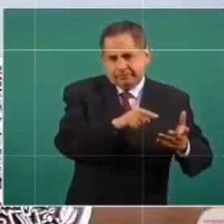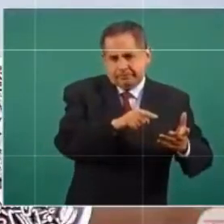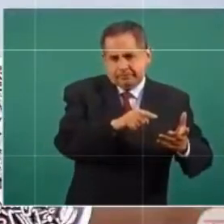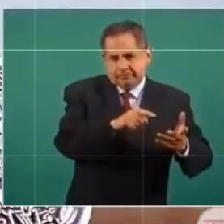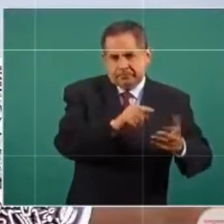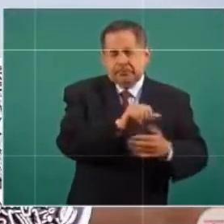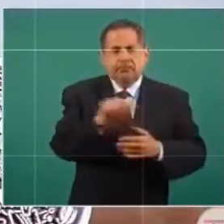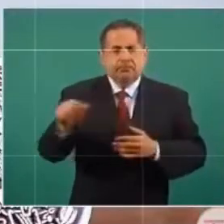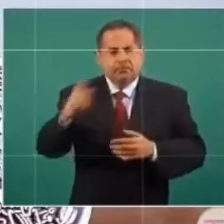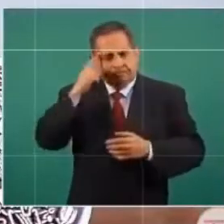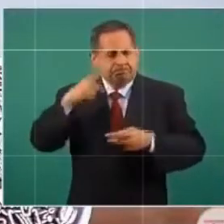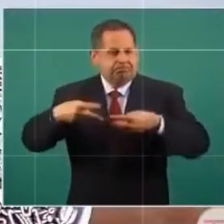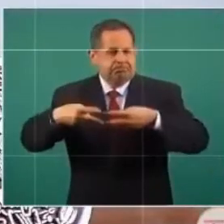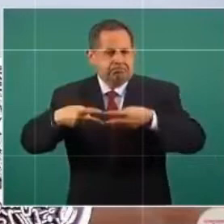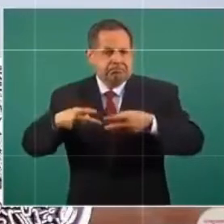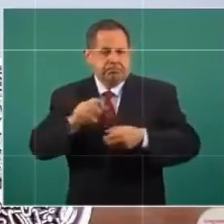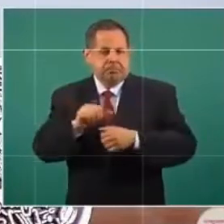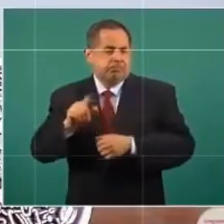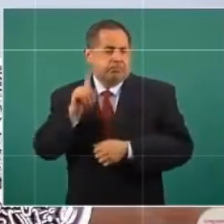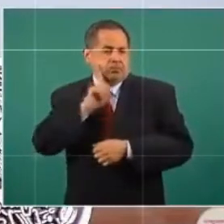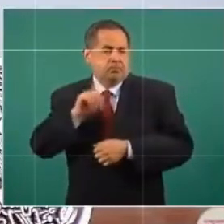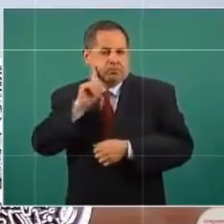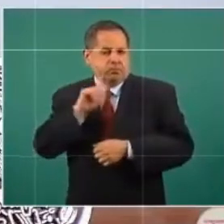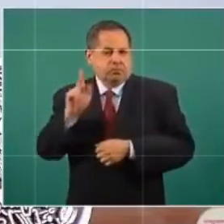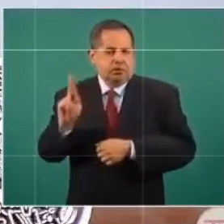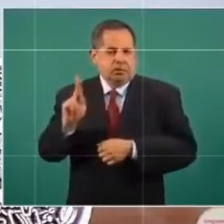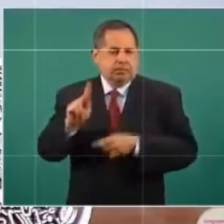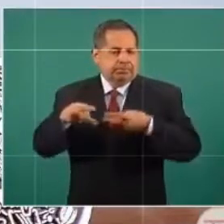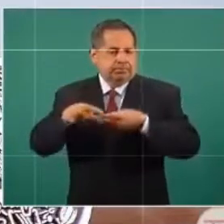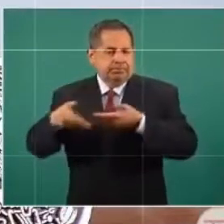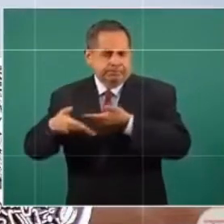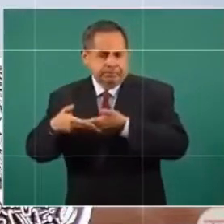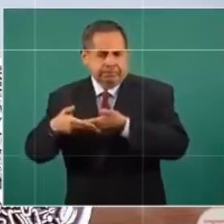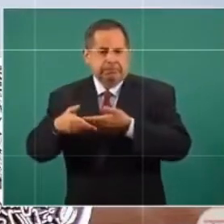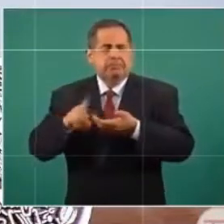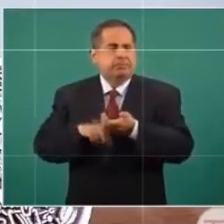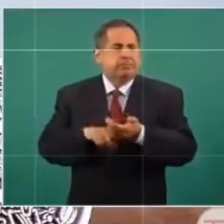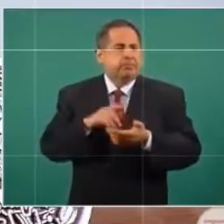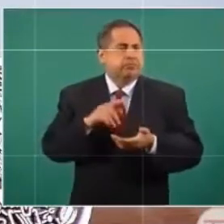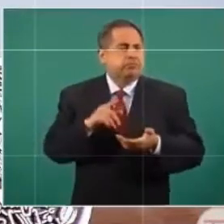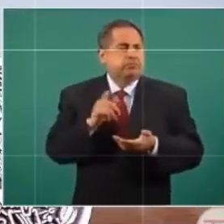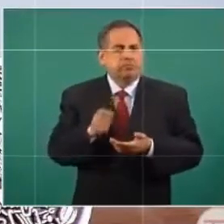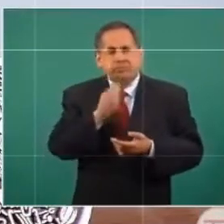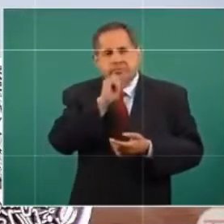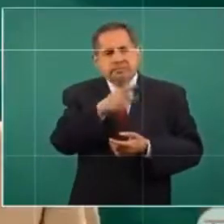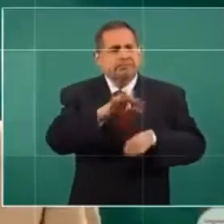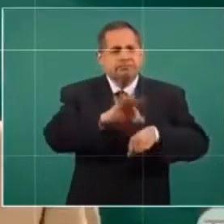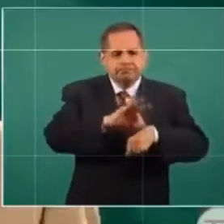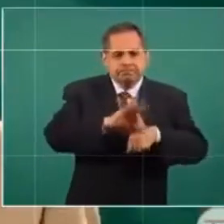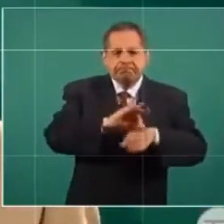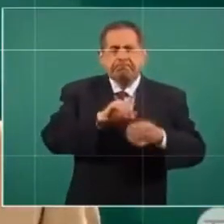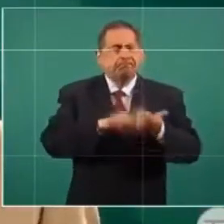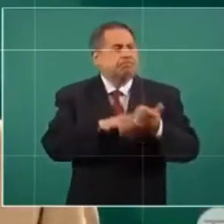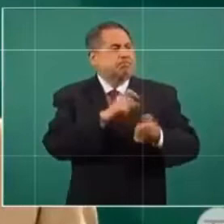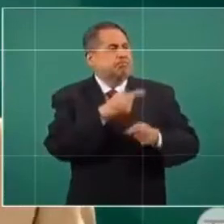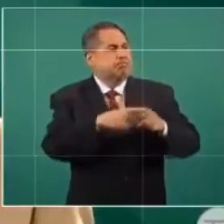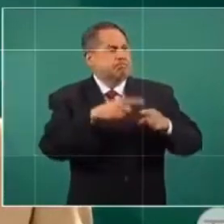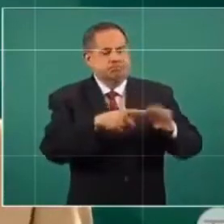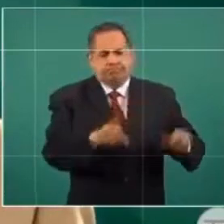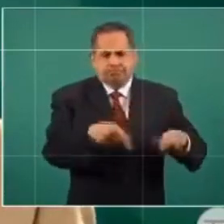sobre todo de toallas sanitarias, en fin, como también las distribuidoras y las farmacias en donde se venden y en